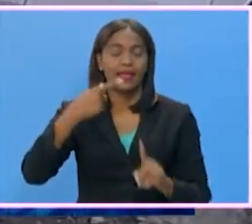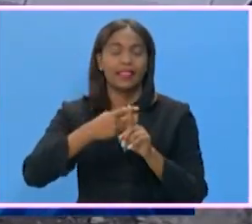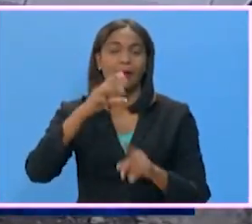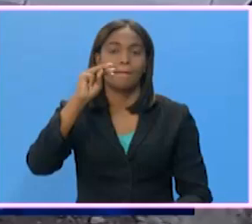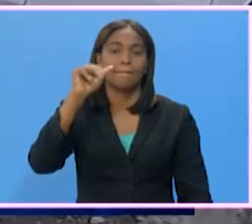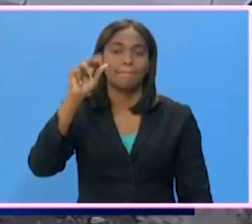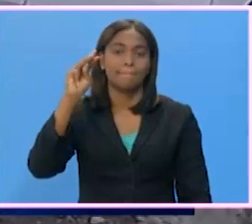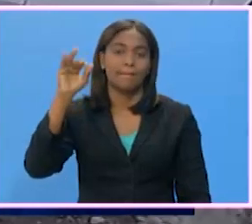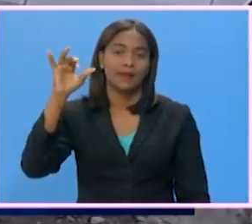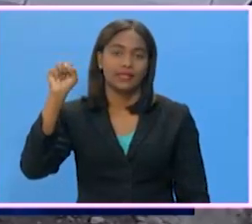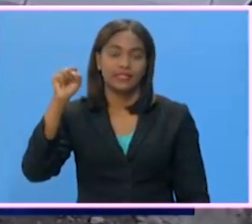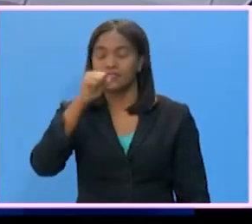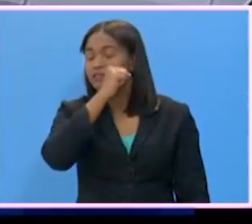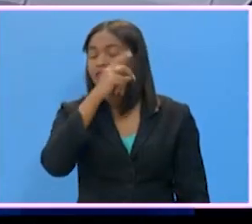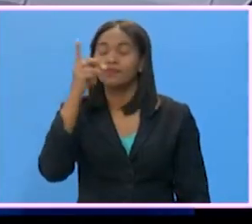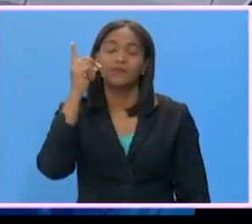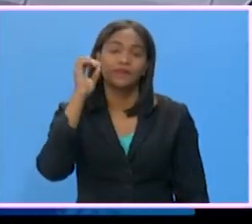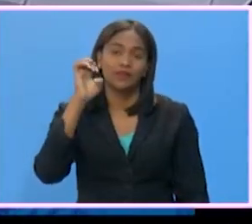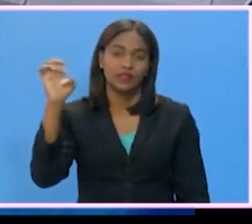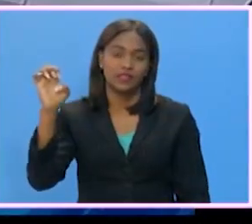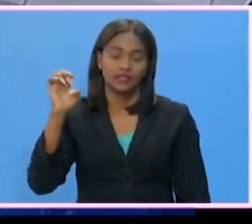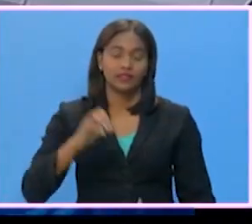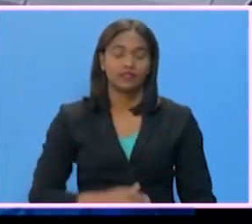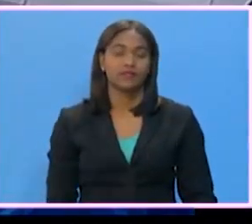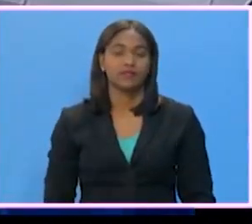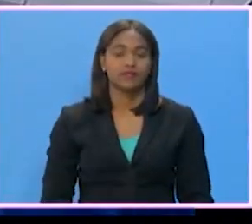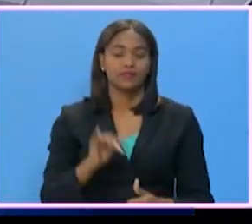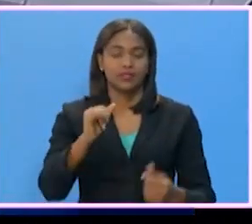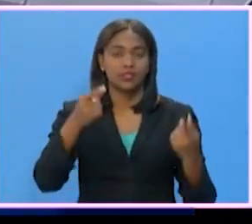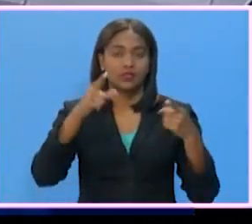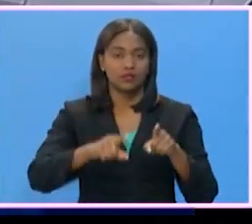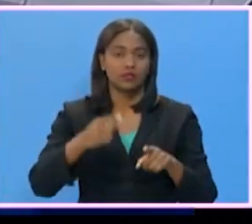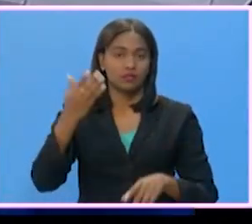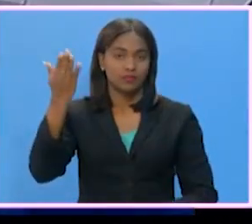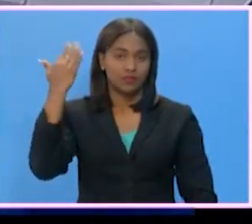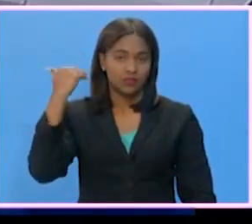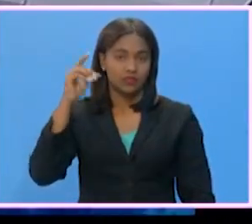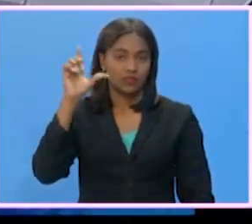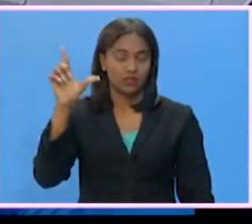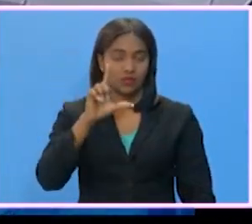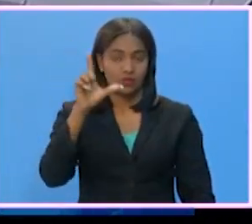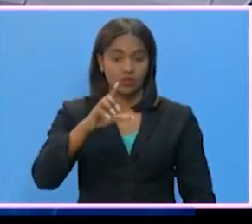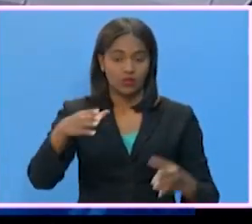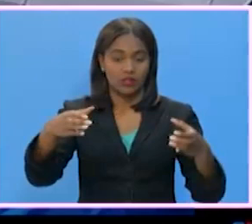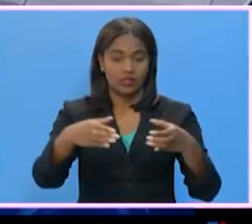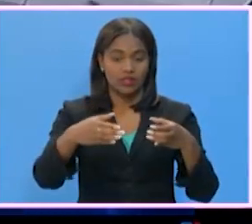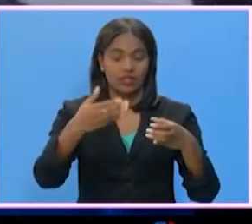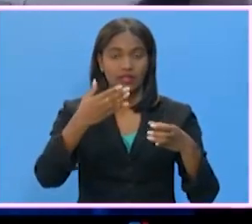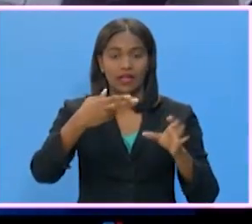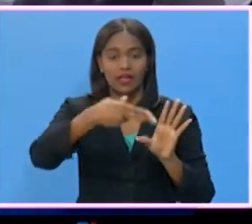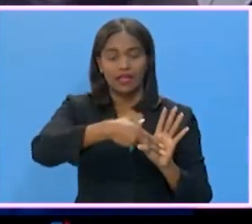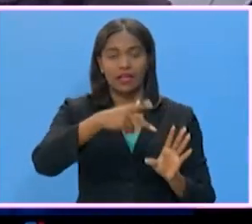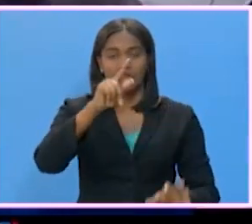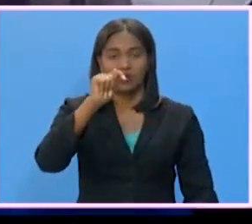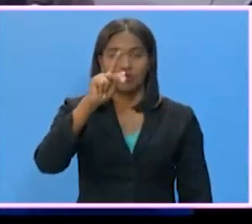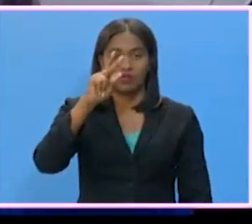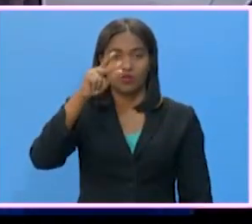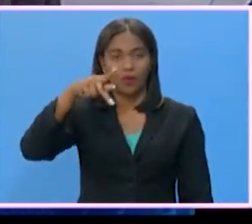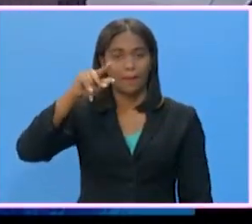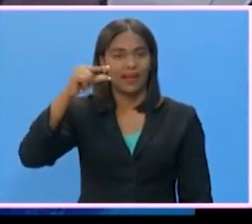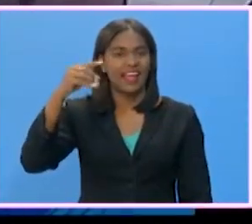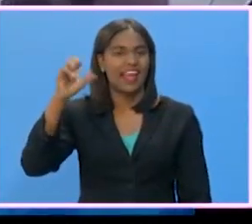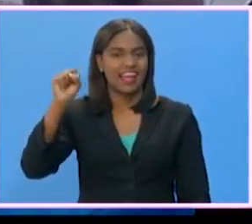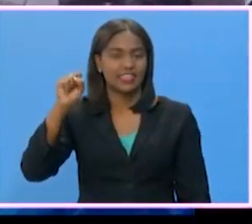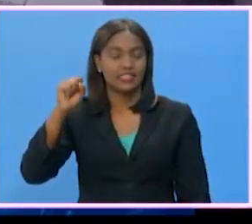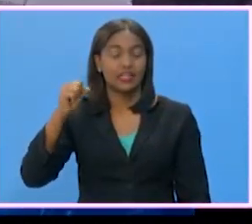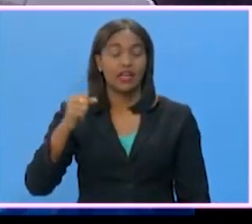Este, a plena luz del día. Esto ocurrió el pasado día 21 en esta estación Tropigas, donde varios desconocidos